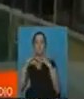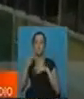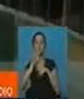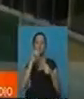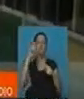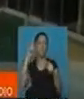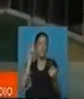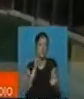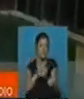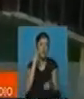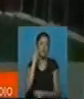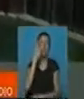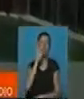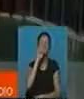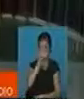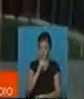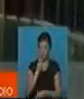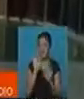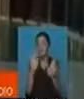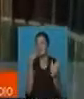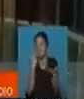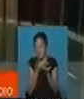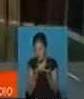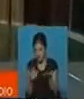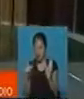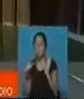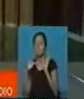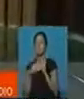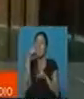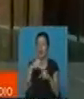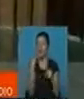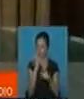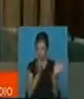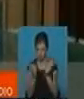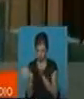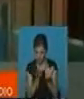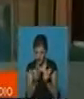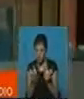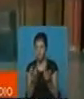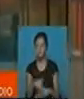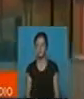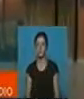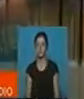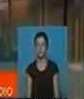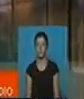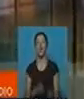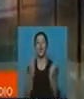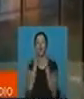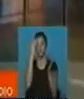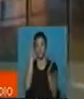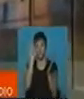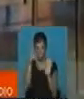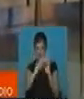así aparece. Lo que sucede es que aquí hay dos partes que tiene la enmienda constitucional que